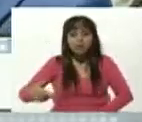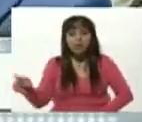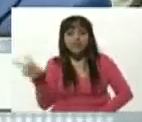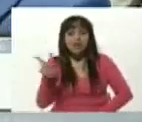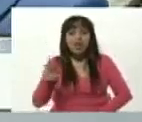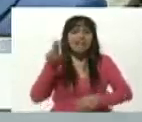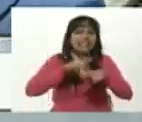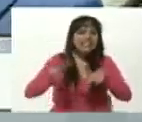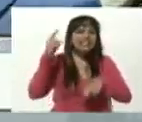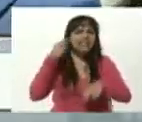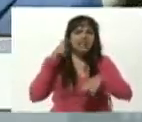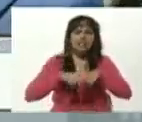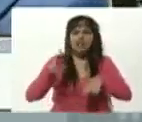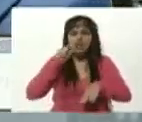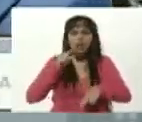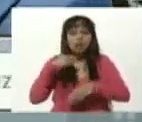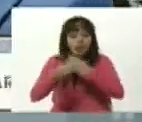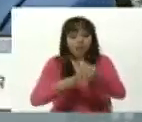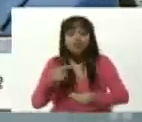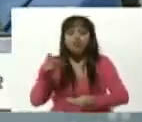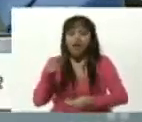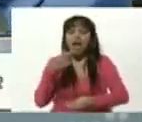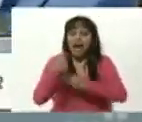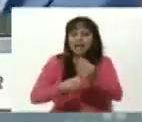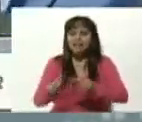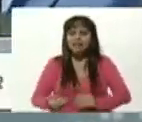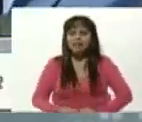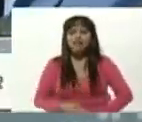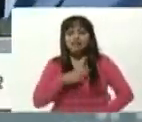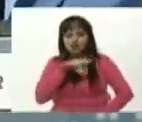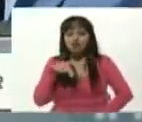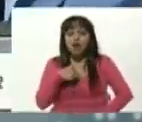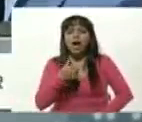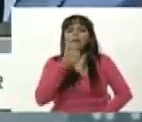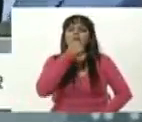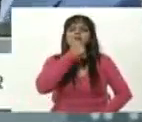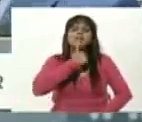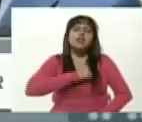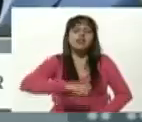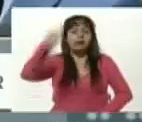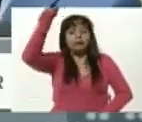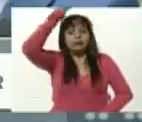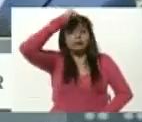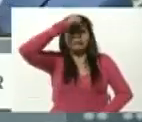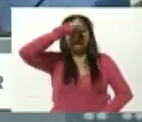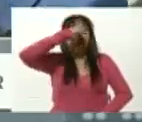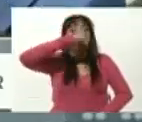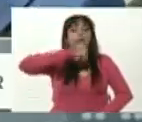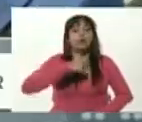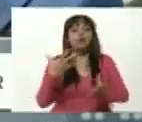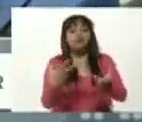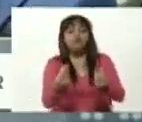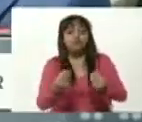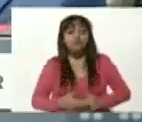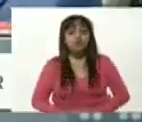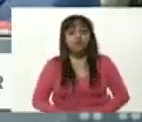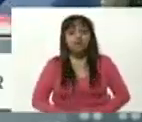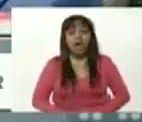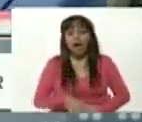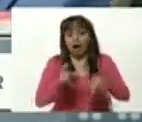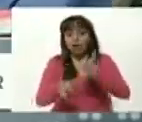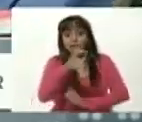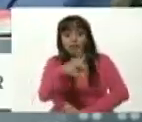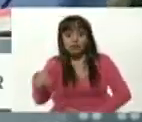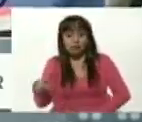niños y las niñas, por eso lo hacemos. Nos tragamos todos los sapos, porque hay una gente que se